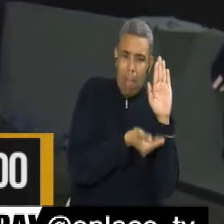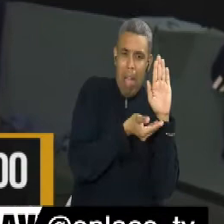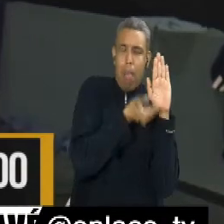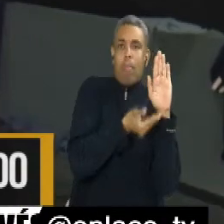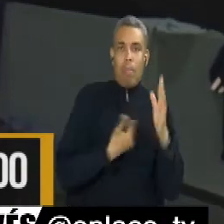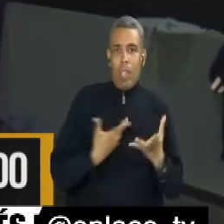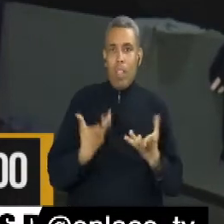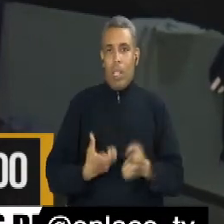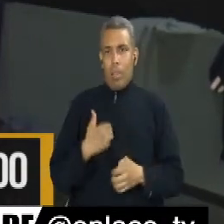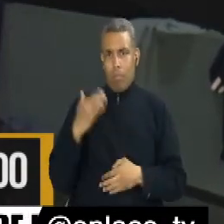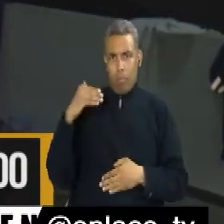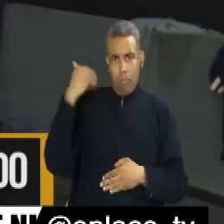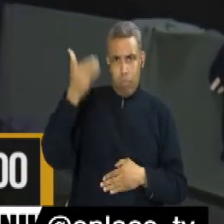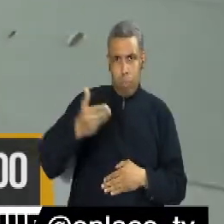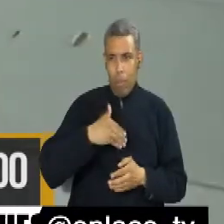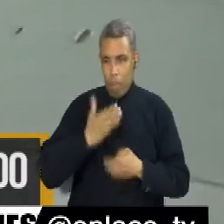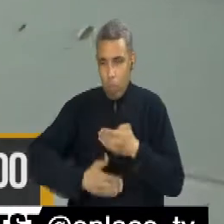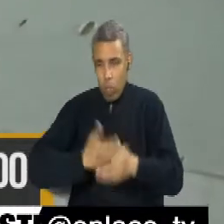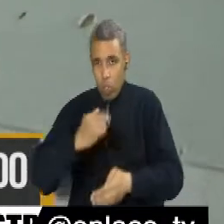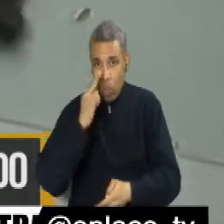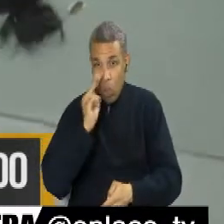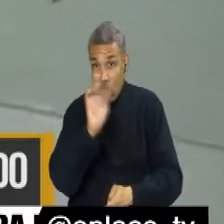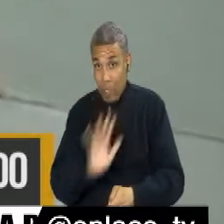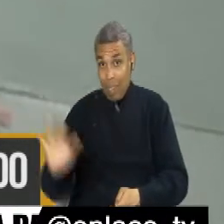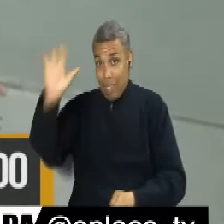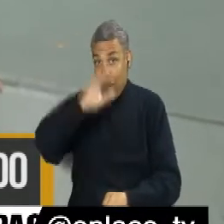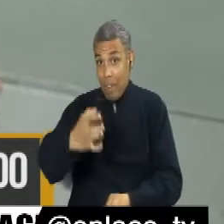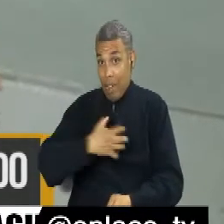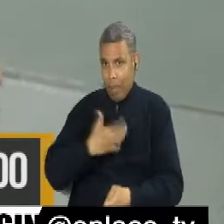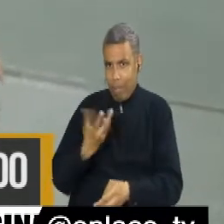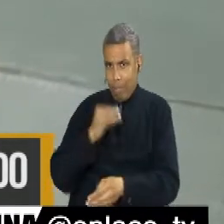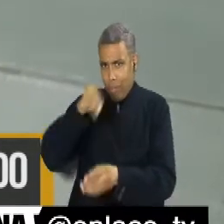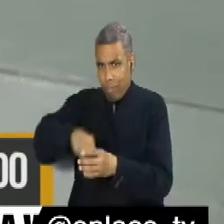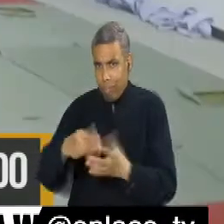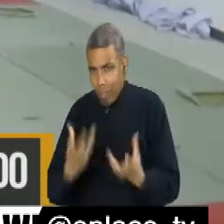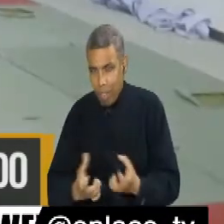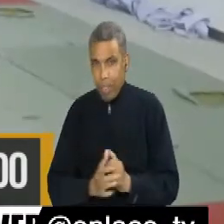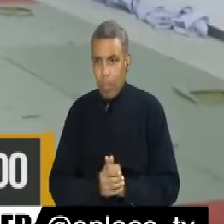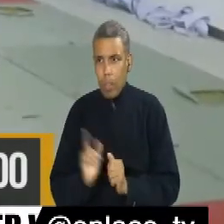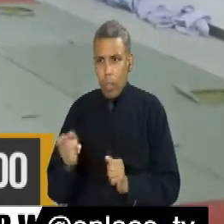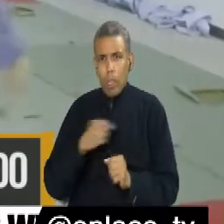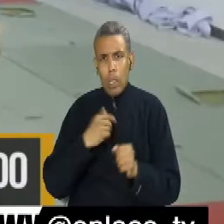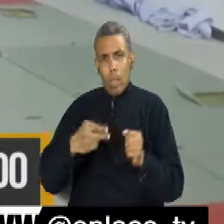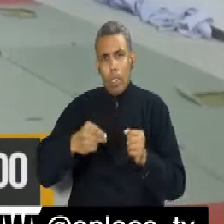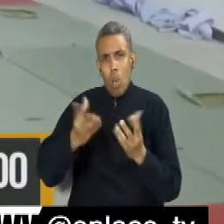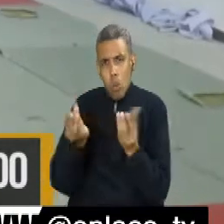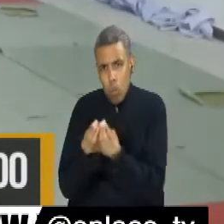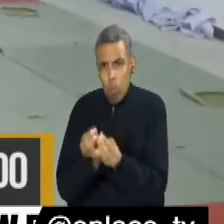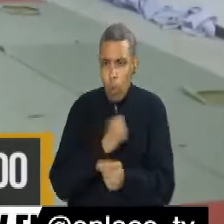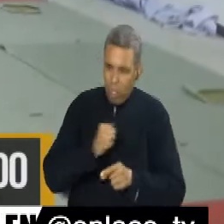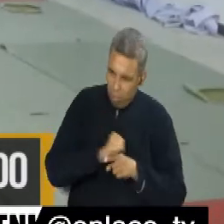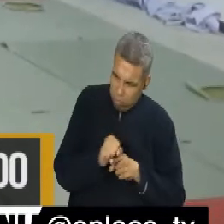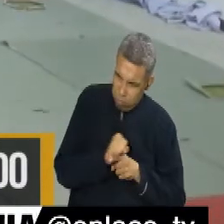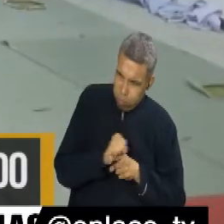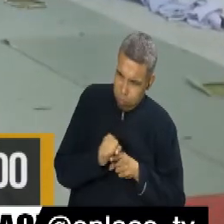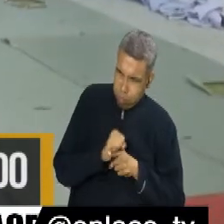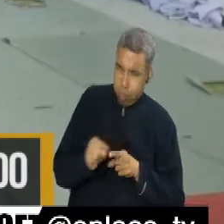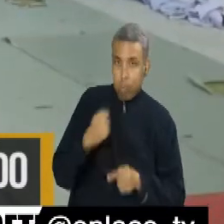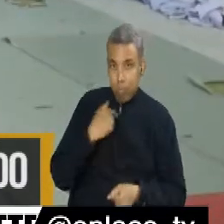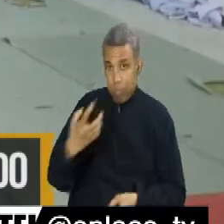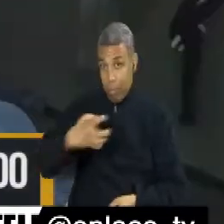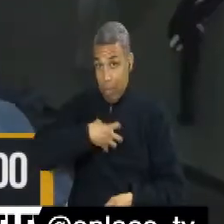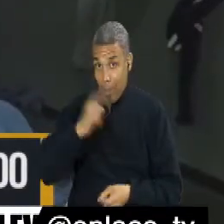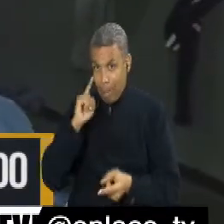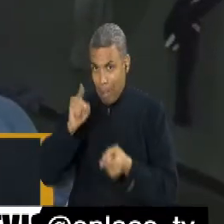siguiente proceso, que son los nacionales. Disciplina, trabajo y entrega han sido las características para lograr una buena participación en estas competencias.